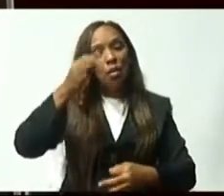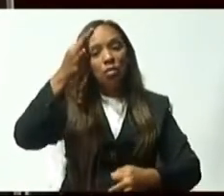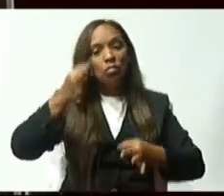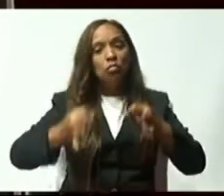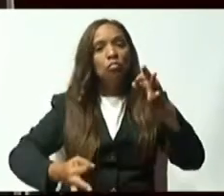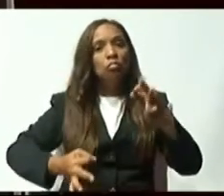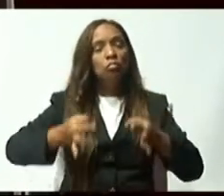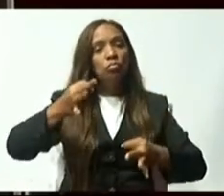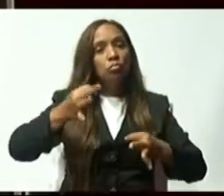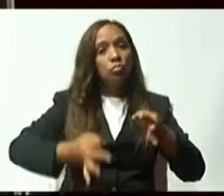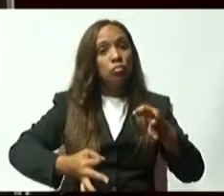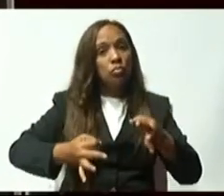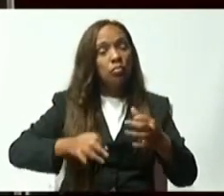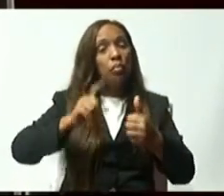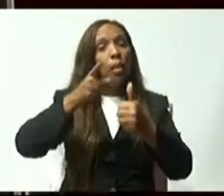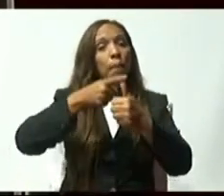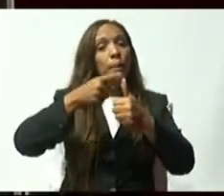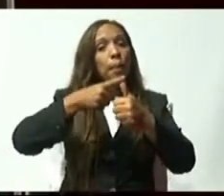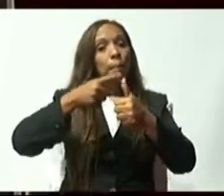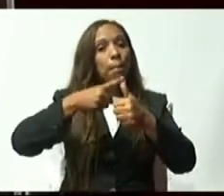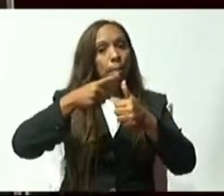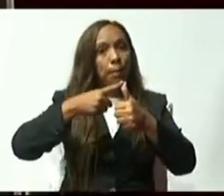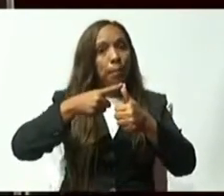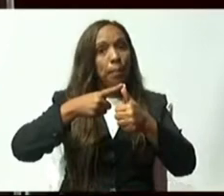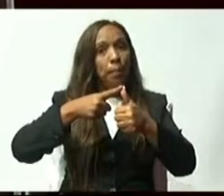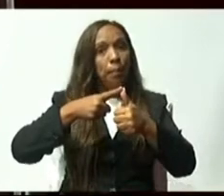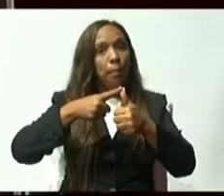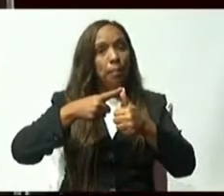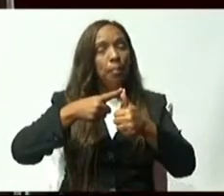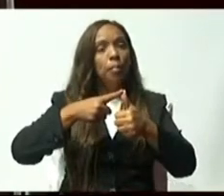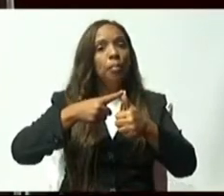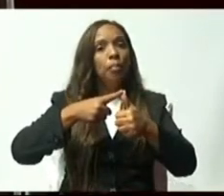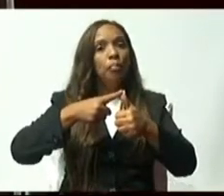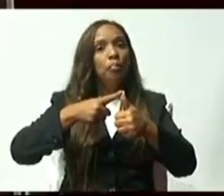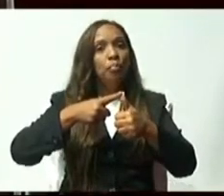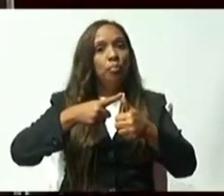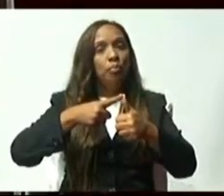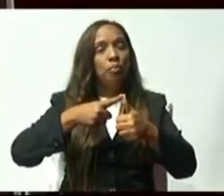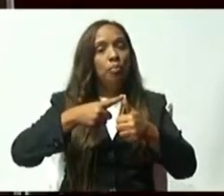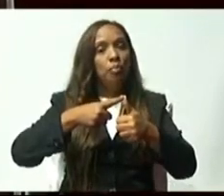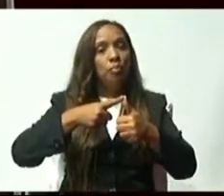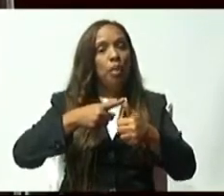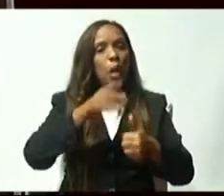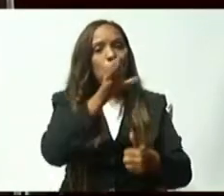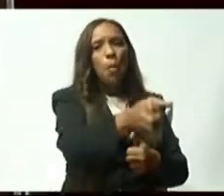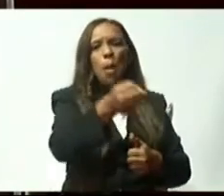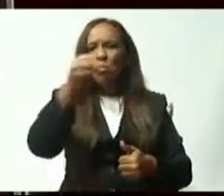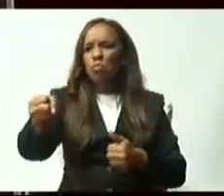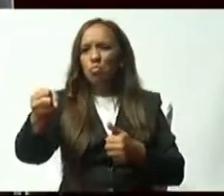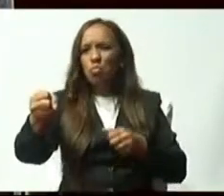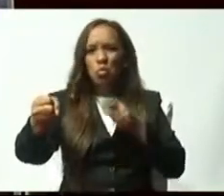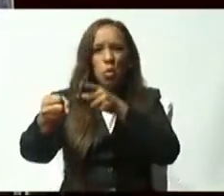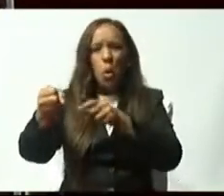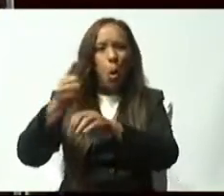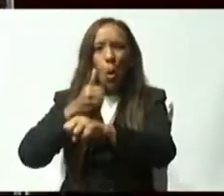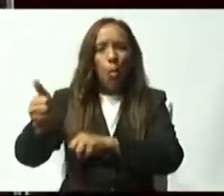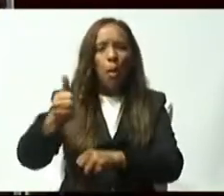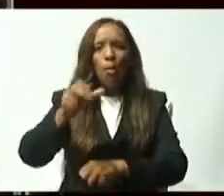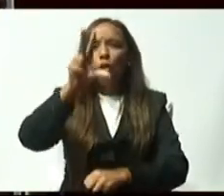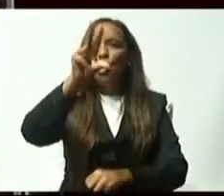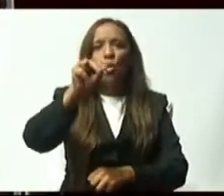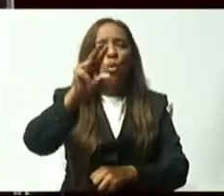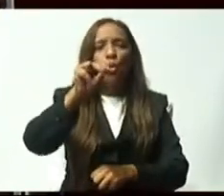investigue y luego someta. No que voy a someter, no que primero te ensucien los